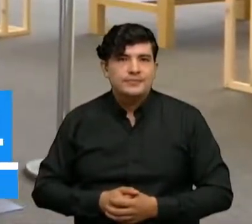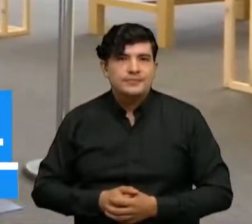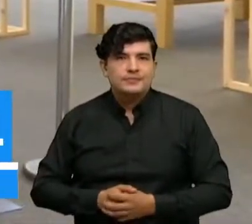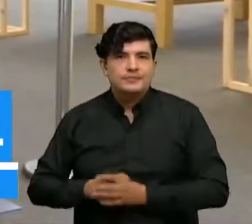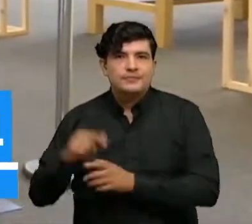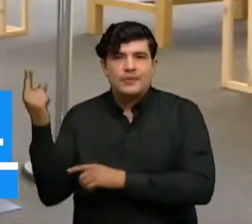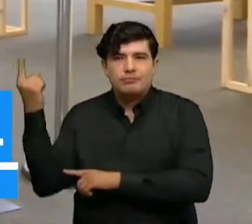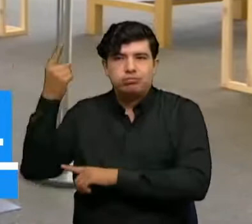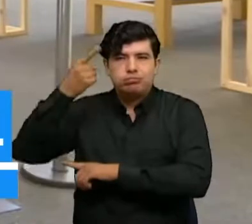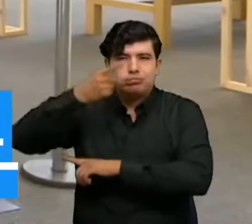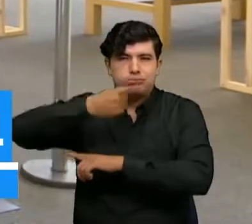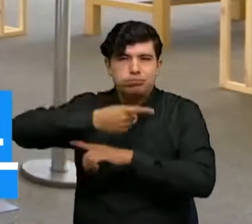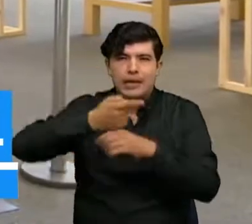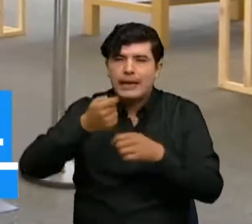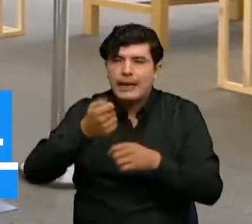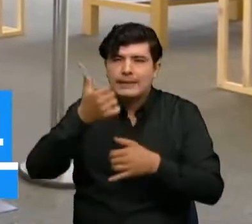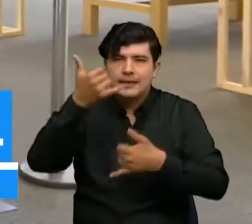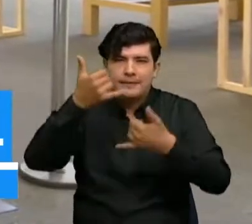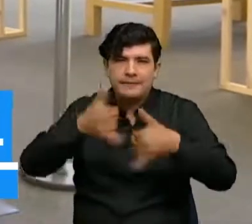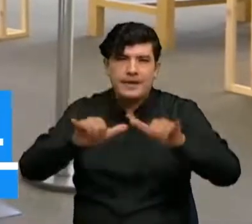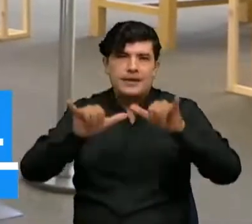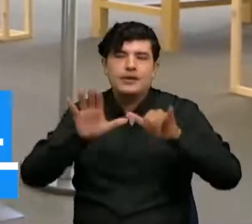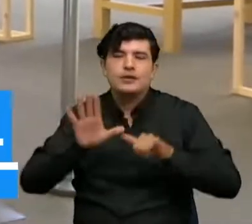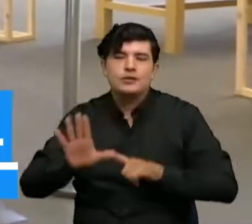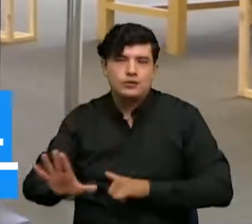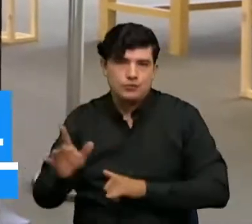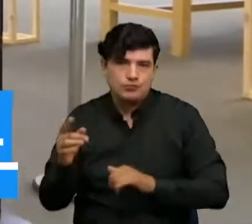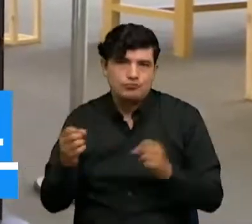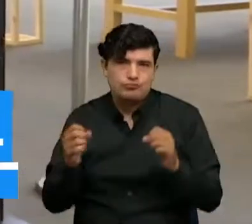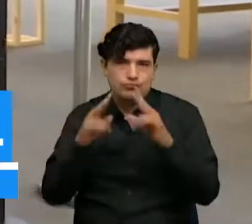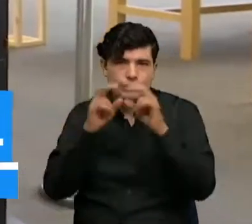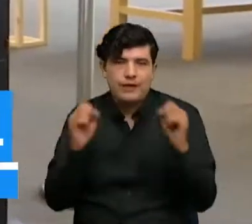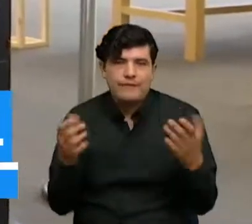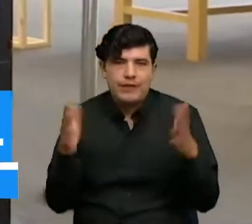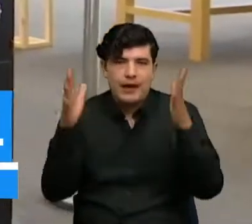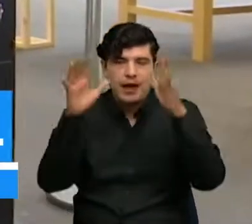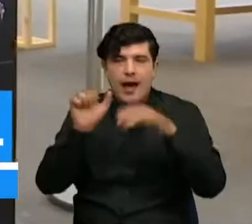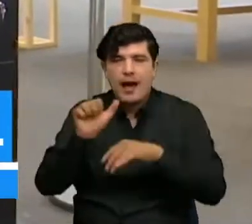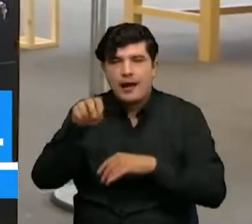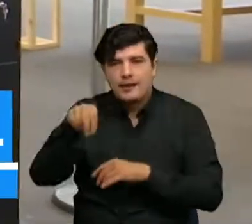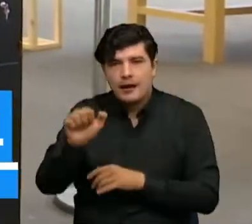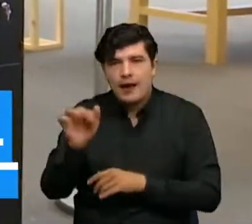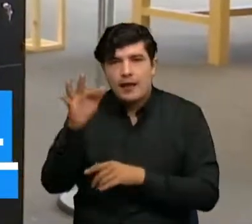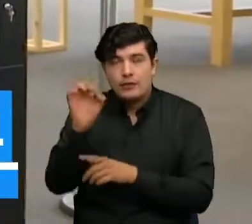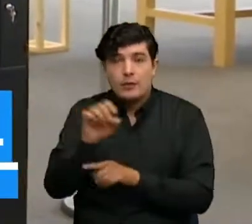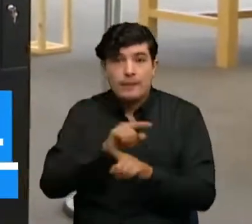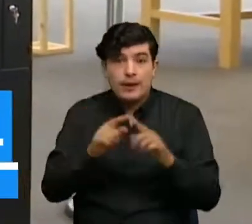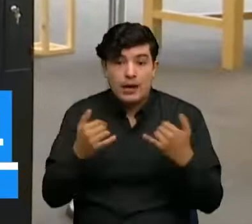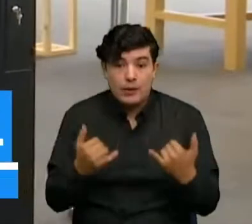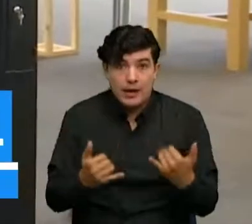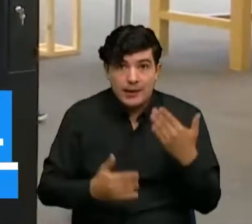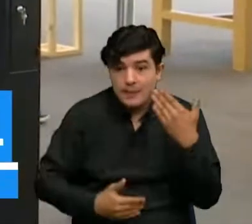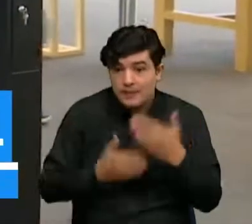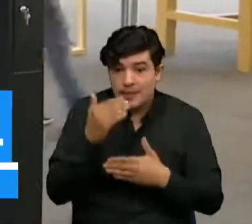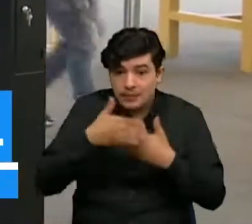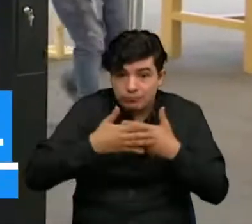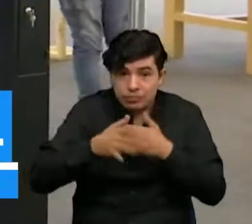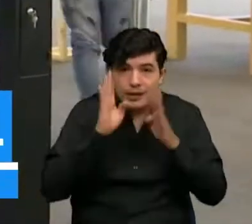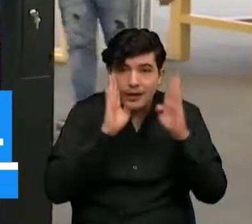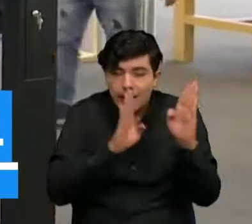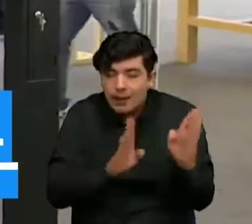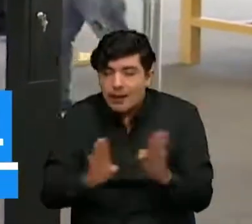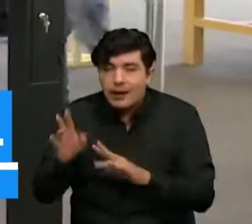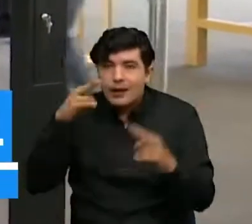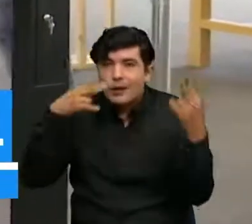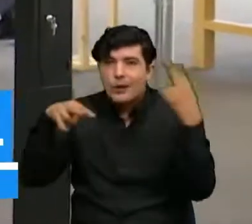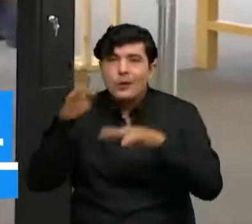edición 2021 de la Feria Turística y la vitrina de Anato. Pero por supuesto, inicia desde ya la planeación de lo que será la vitrina